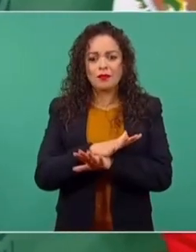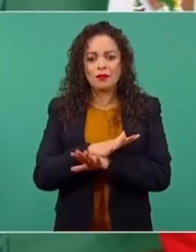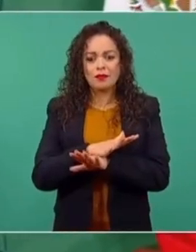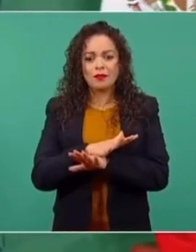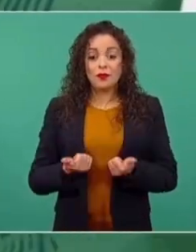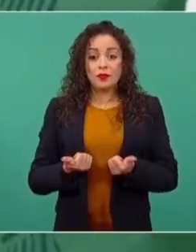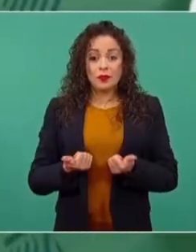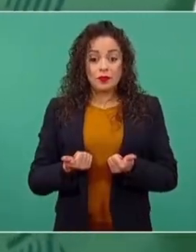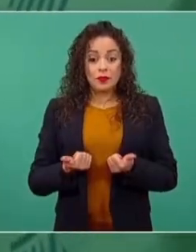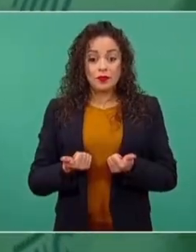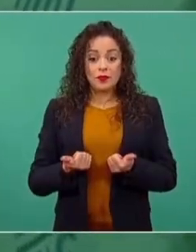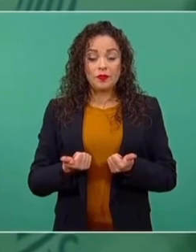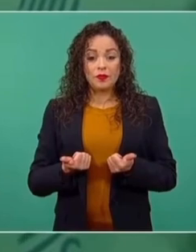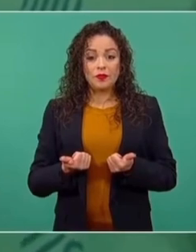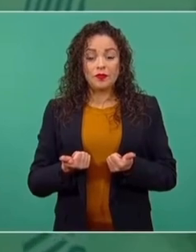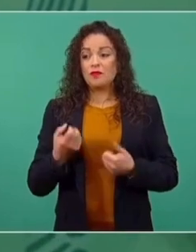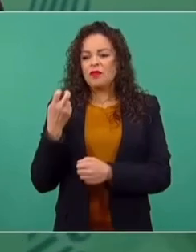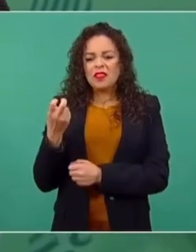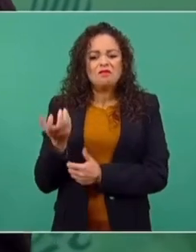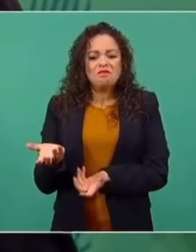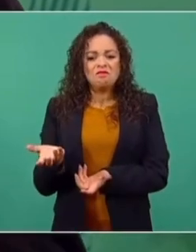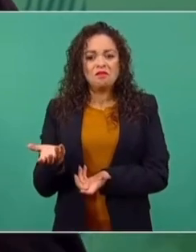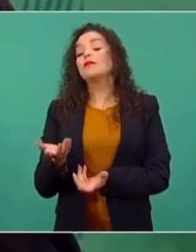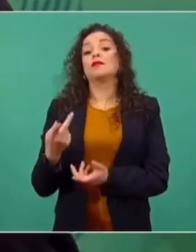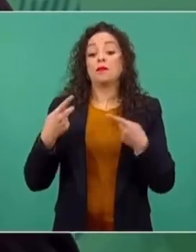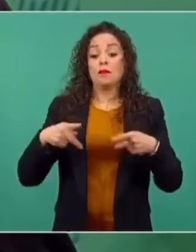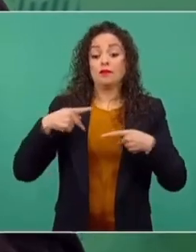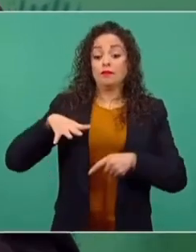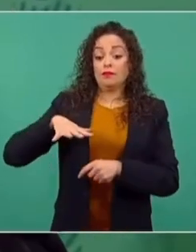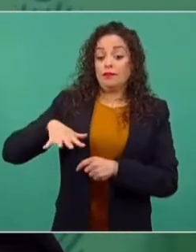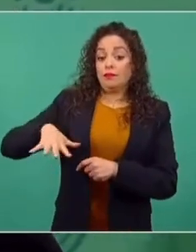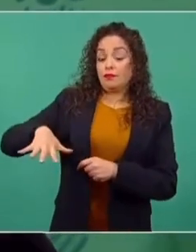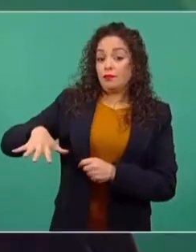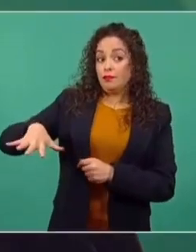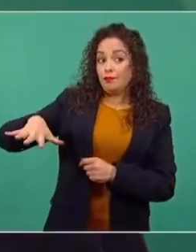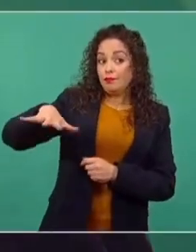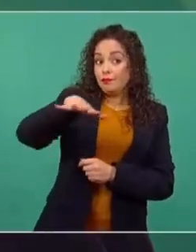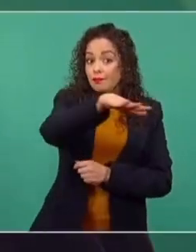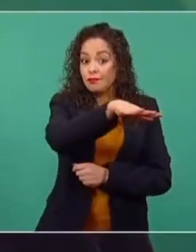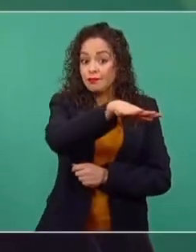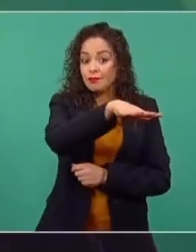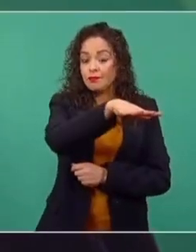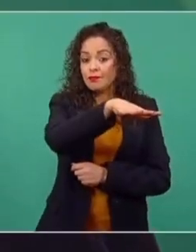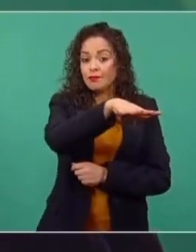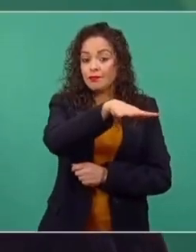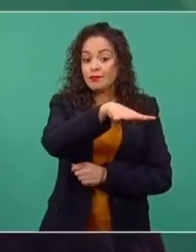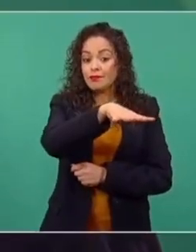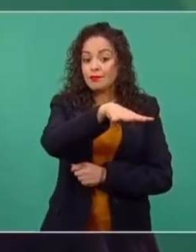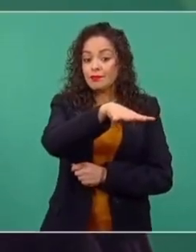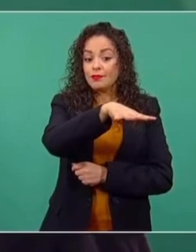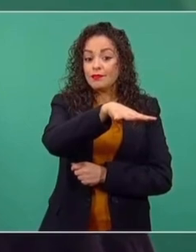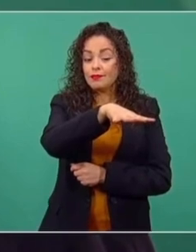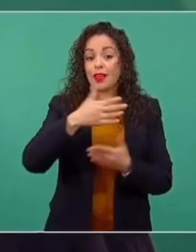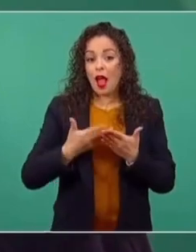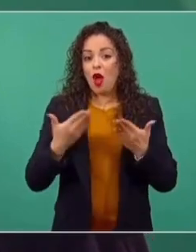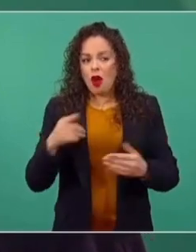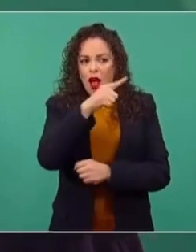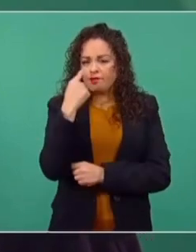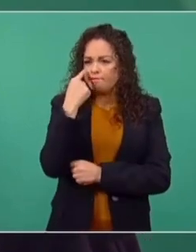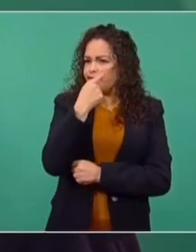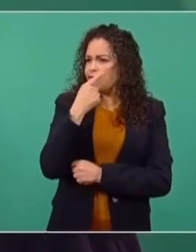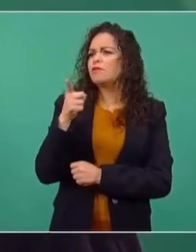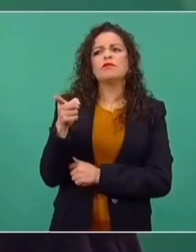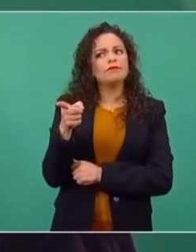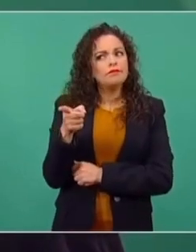se internaliza, eso lleva a que el pueblo es el que juzga.